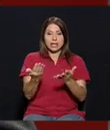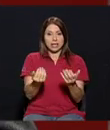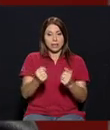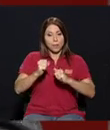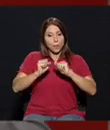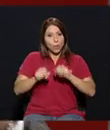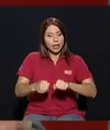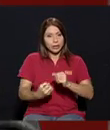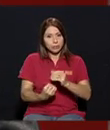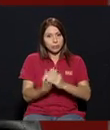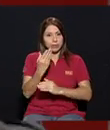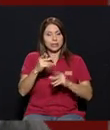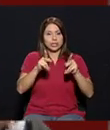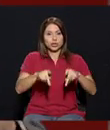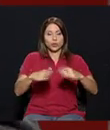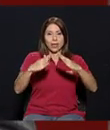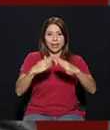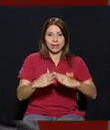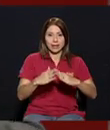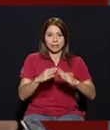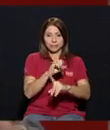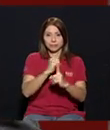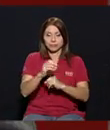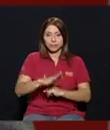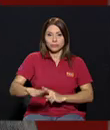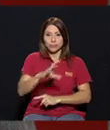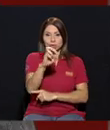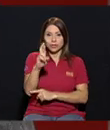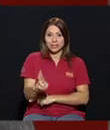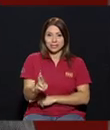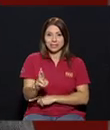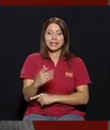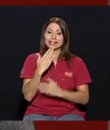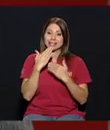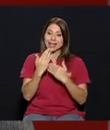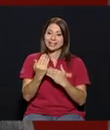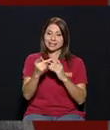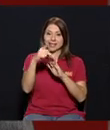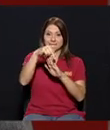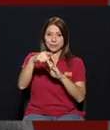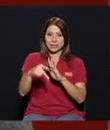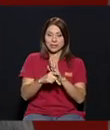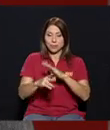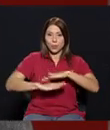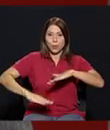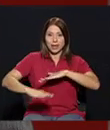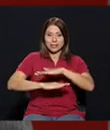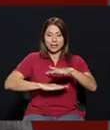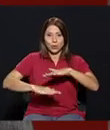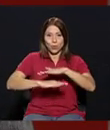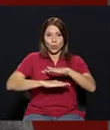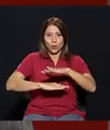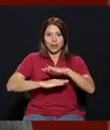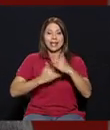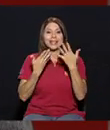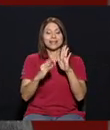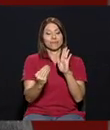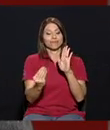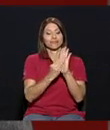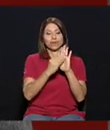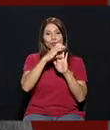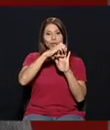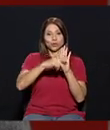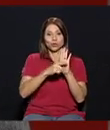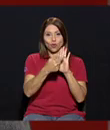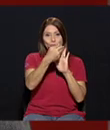construir ciudadanía, de construir esta sociedad costarricense, se le debe a ese principio básico de la